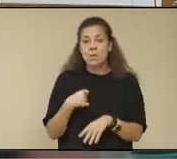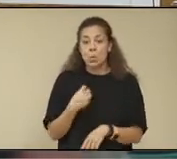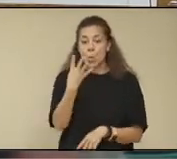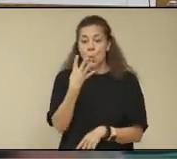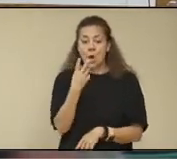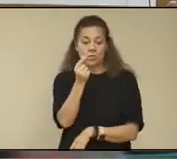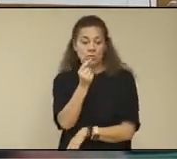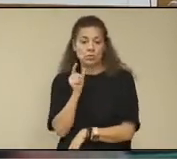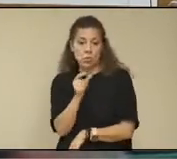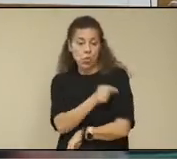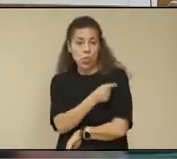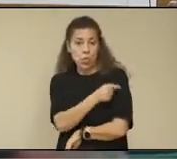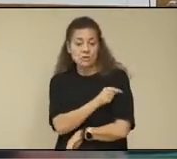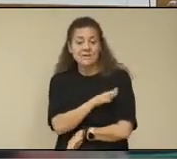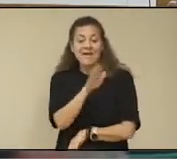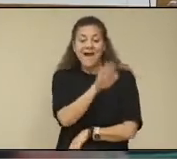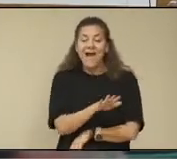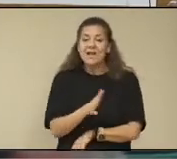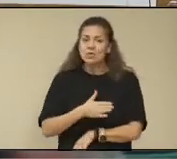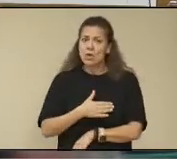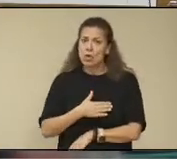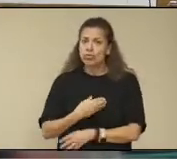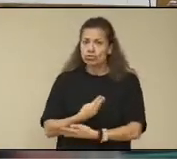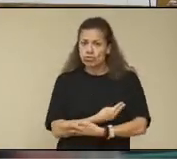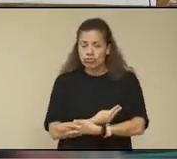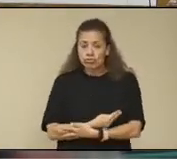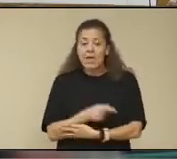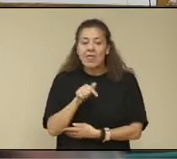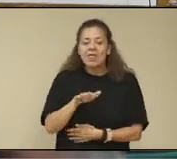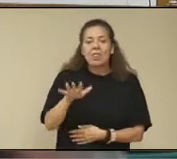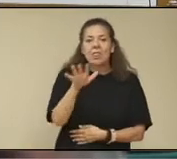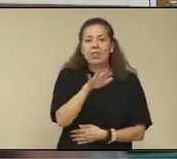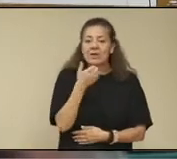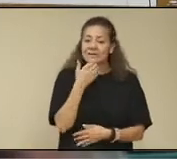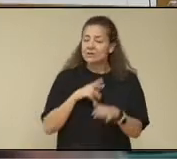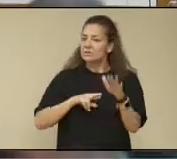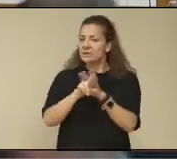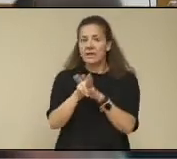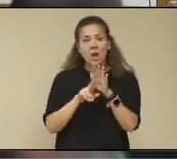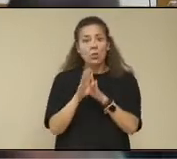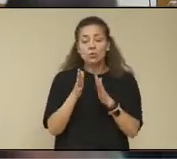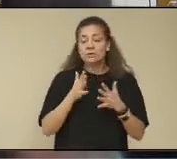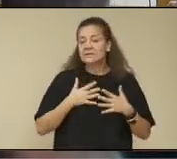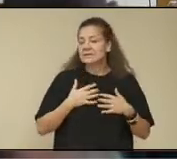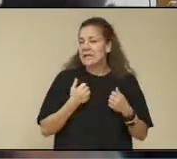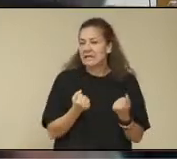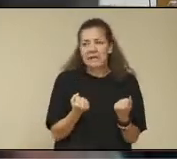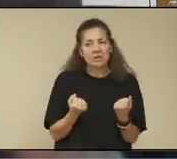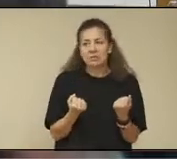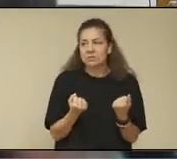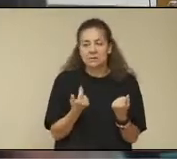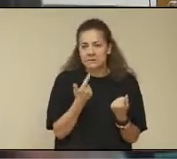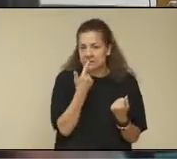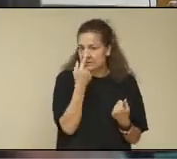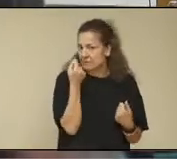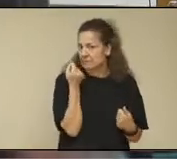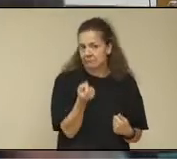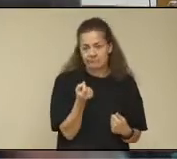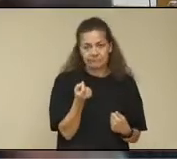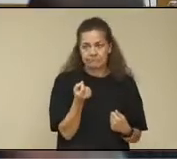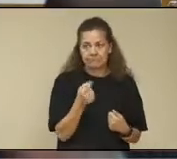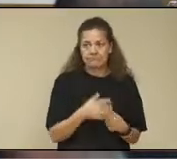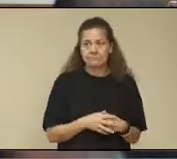dosis a niños lactantes en zonas donde los recursos sanitarios son muy escasos,